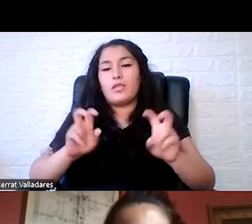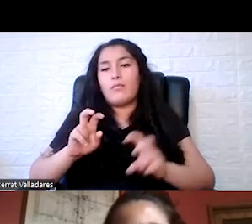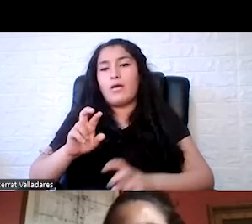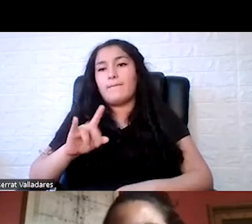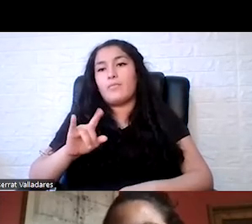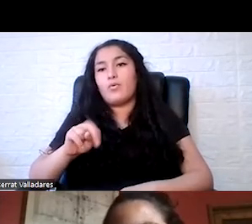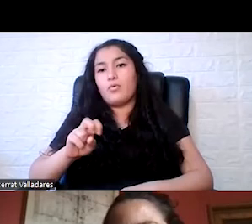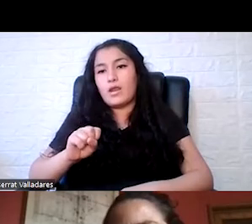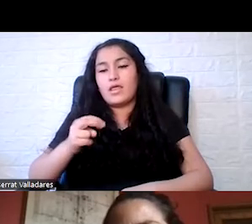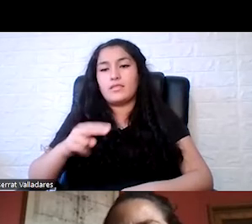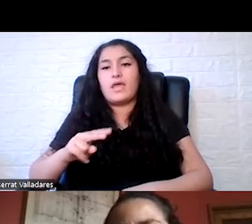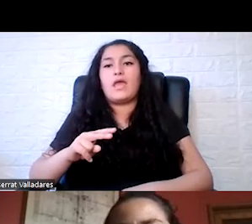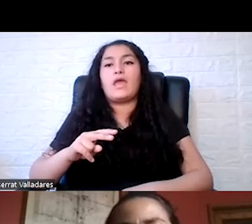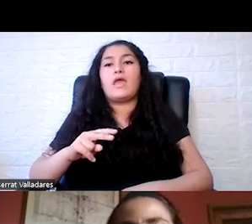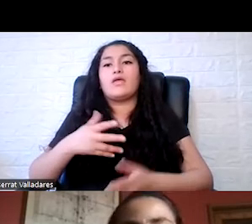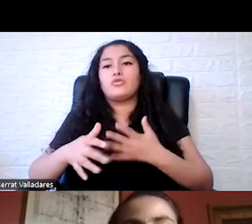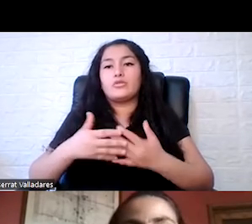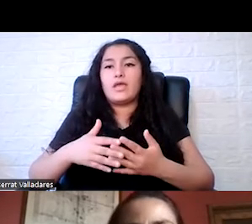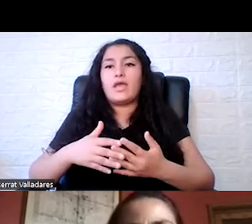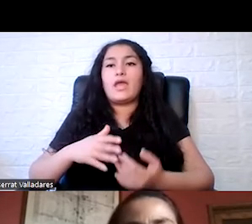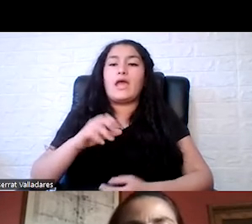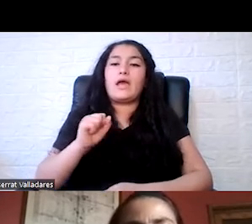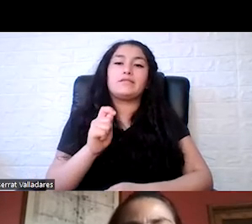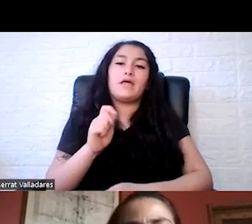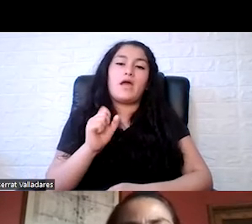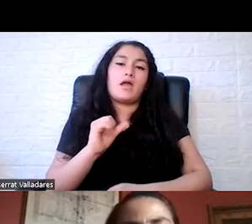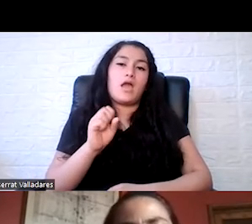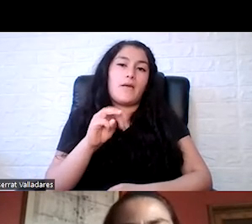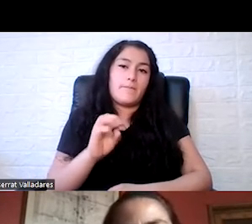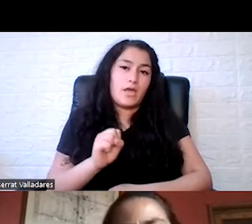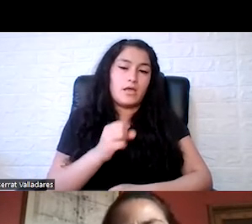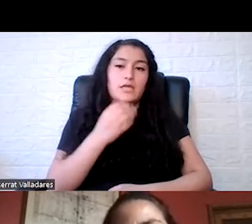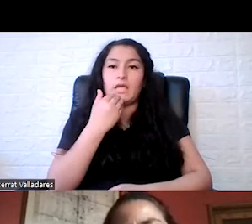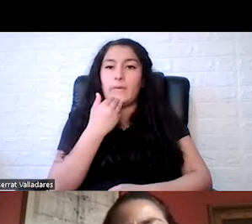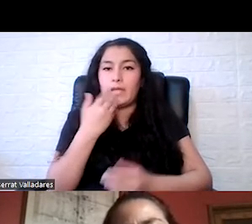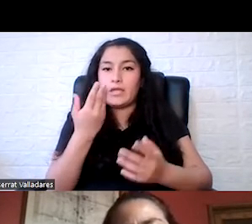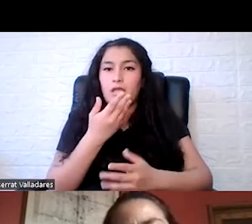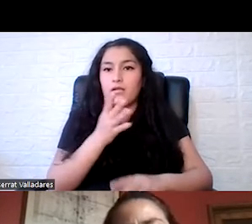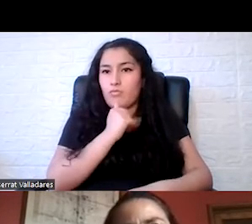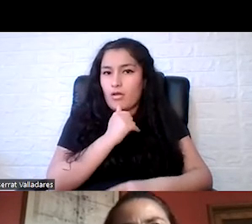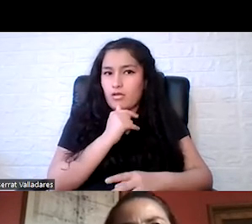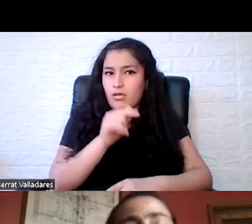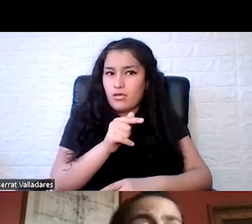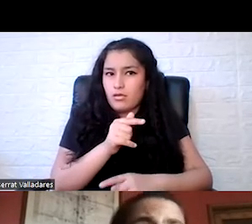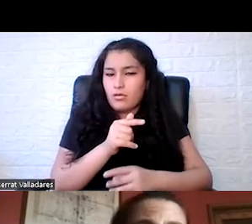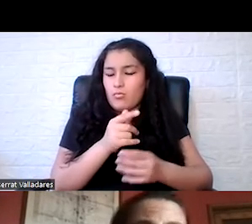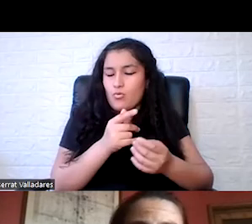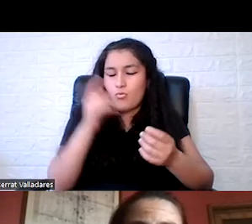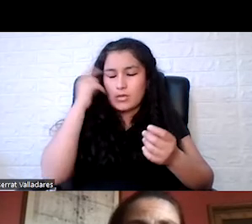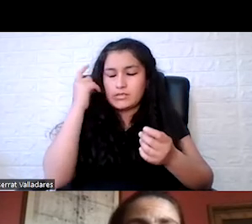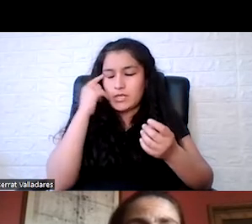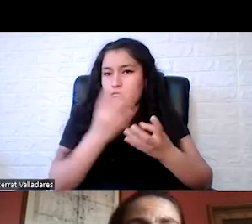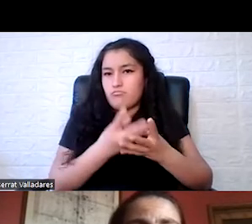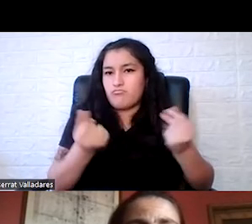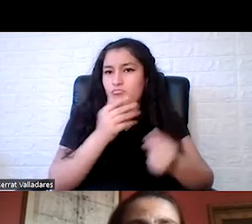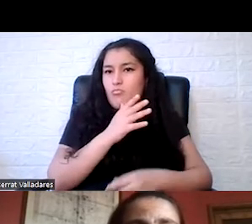unas colegas que trabajan sobre esos temas, es como la inexistencia de estas mujeres. Es lo mismo en la minería también,